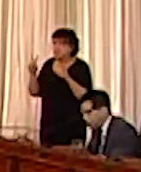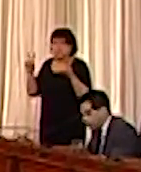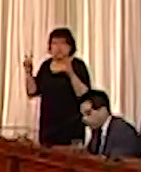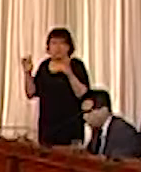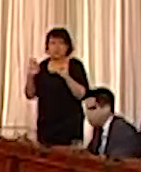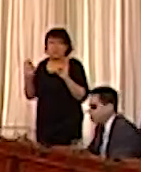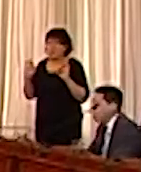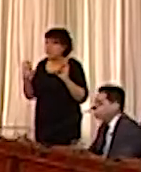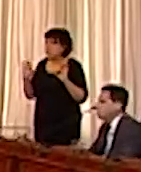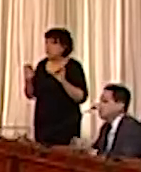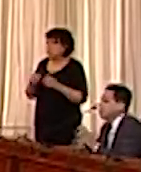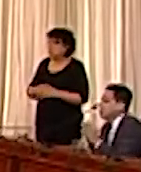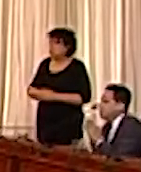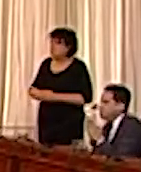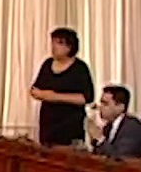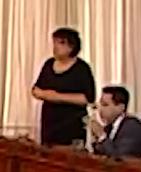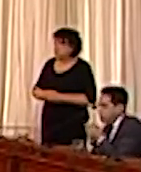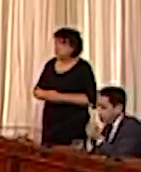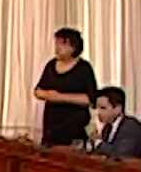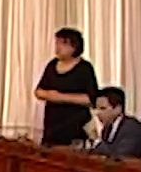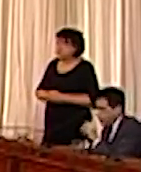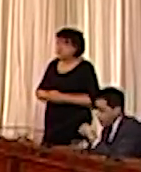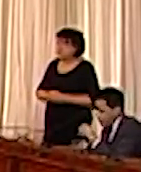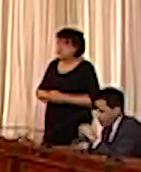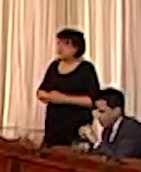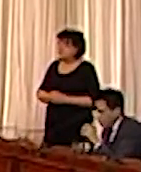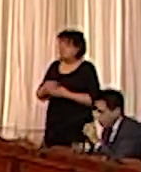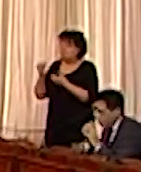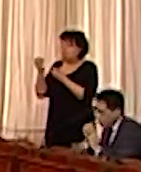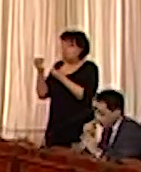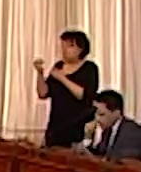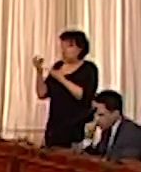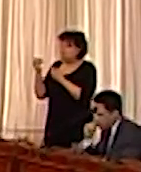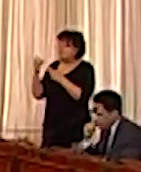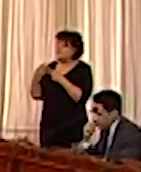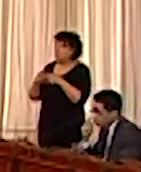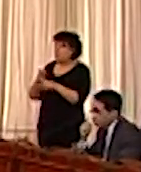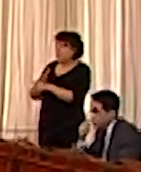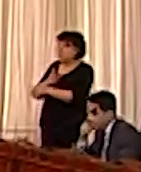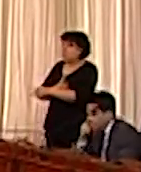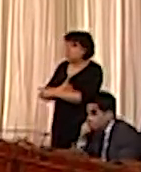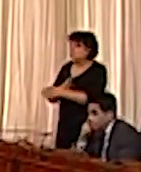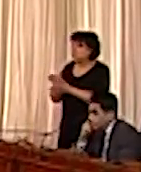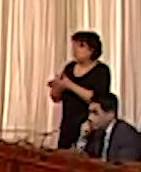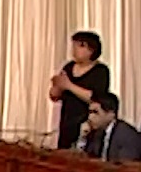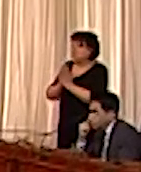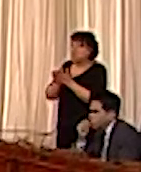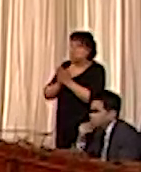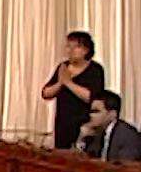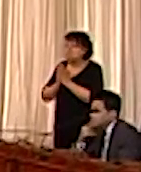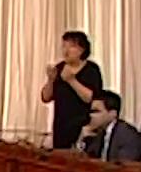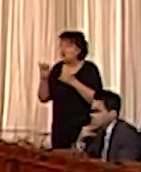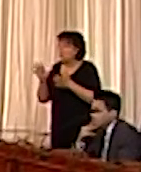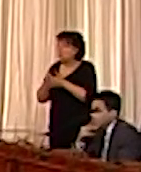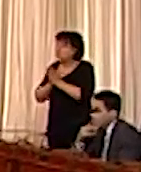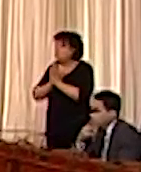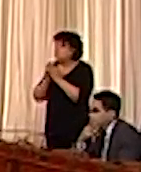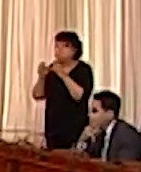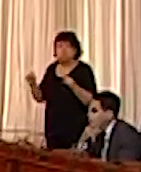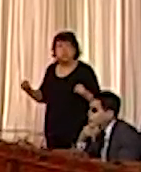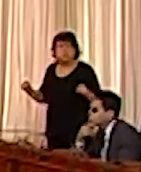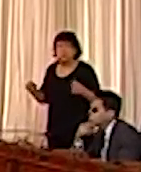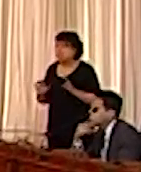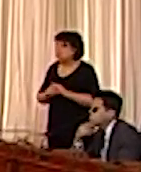estación pertinente vamos a lo que son informes pero previamente pedidos no sé si haya algún pedido en secretaria general